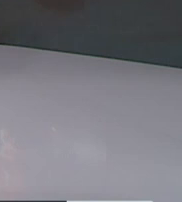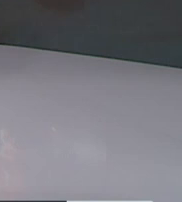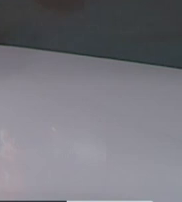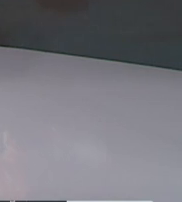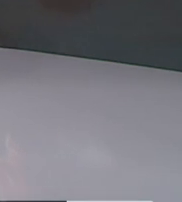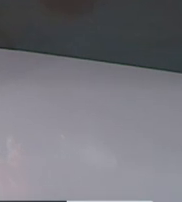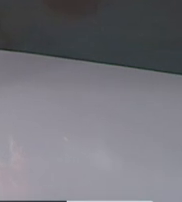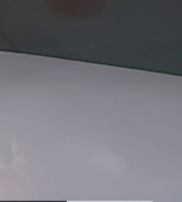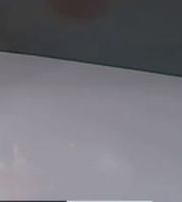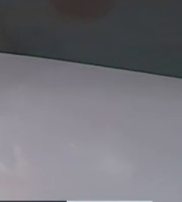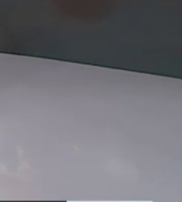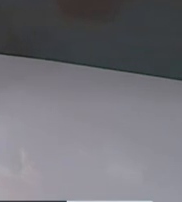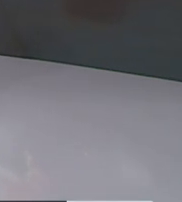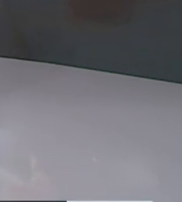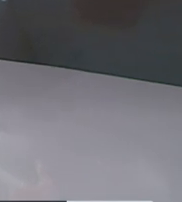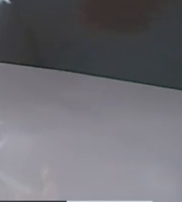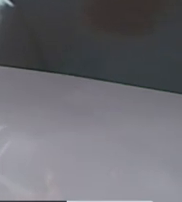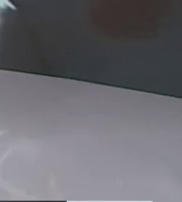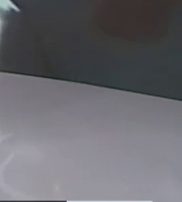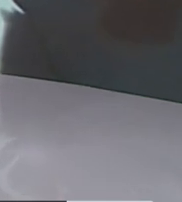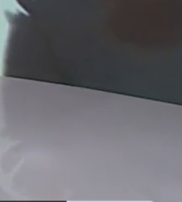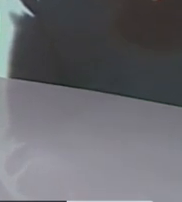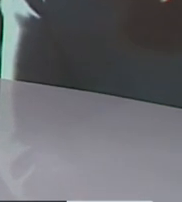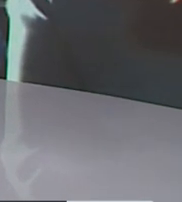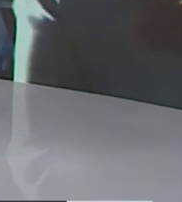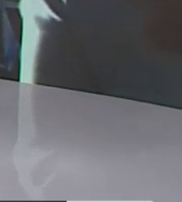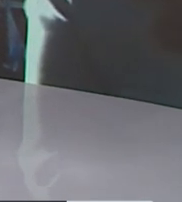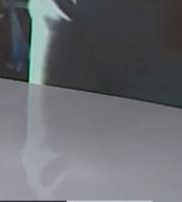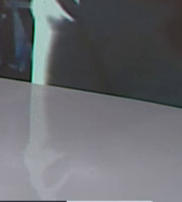Sigue la organización del acto para el 25 de mayo que ayer